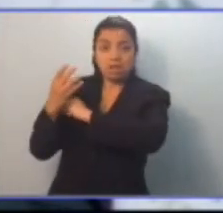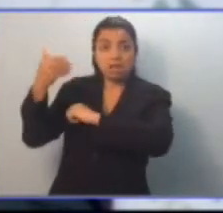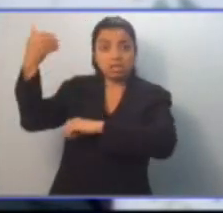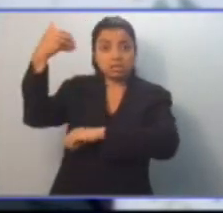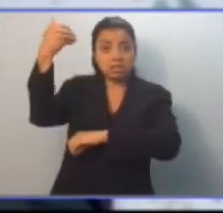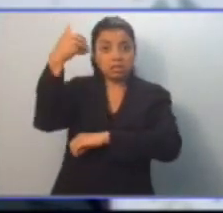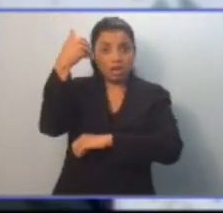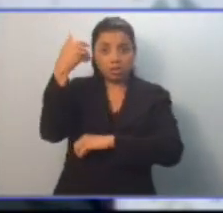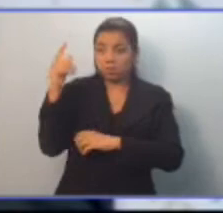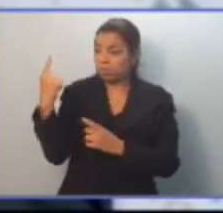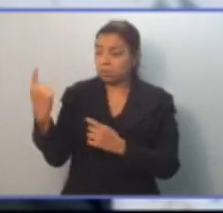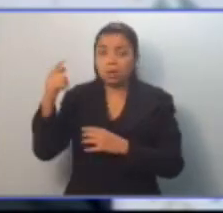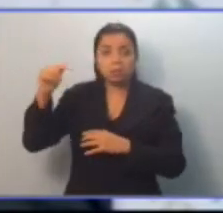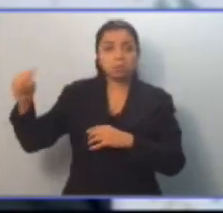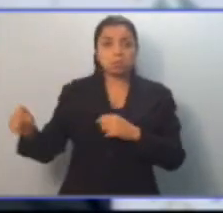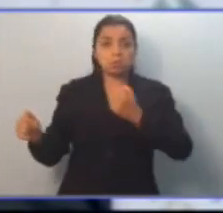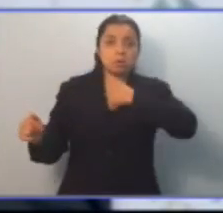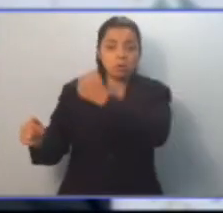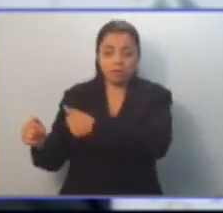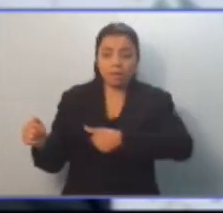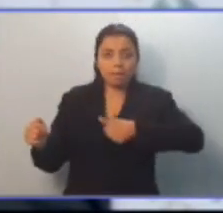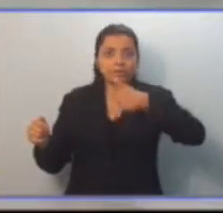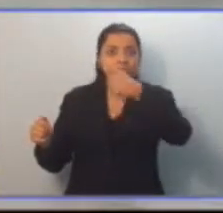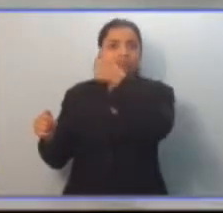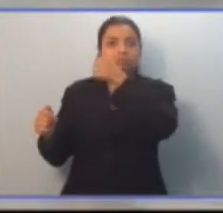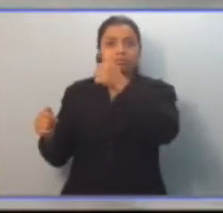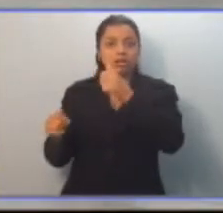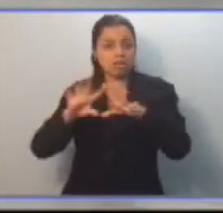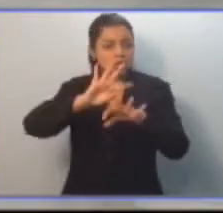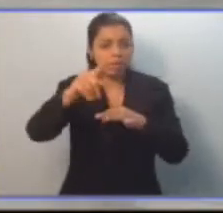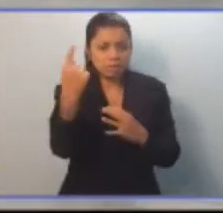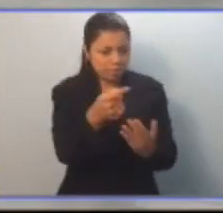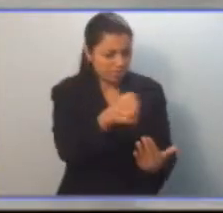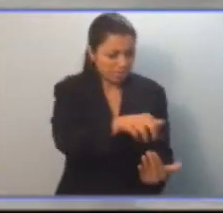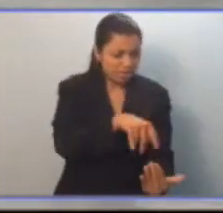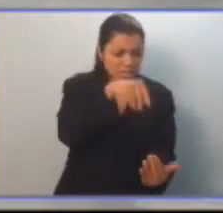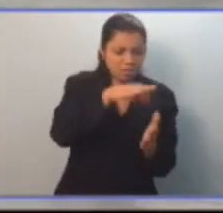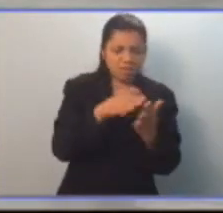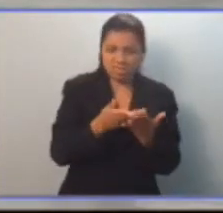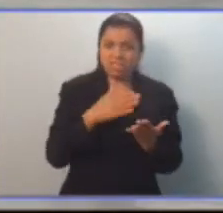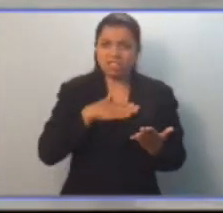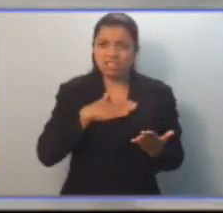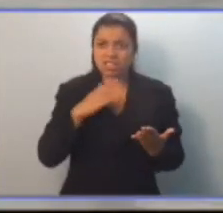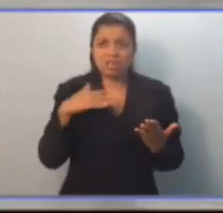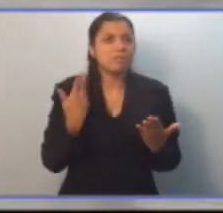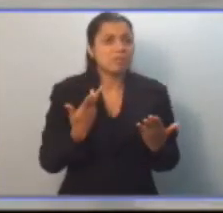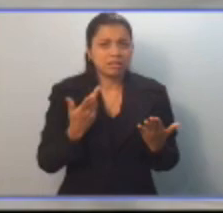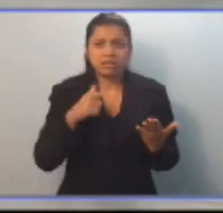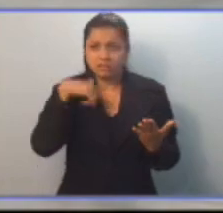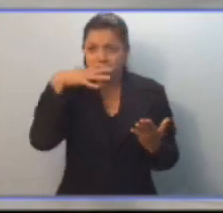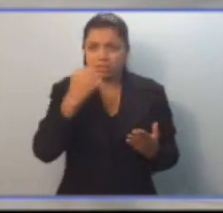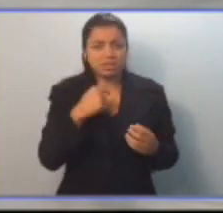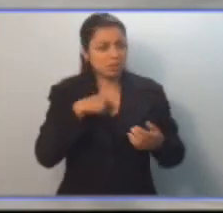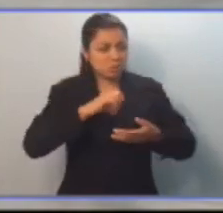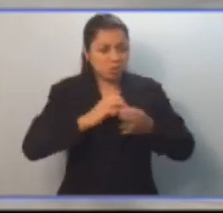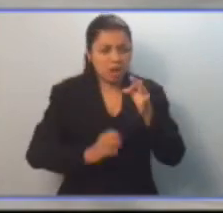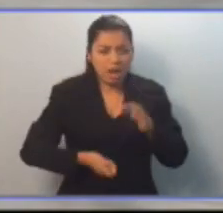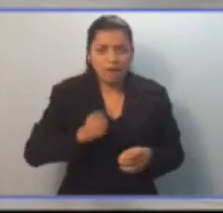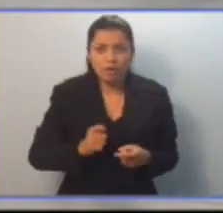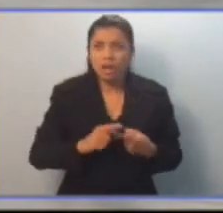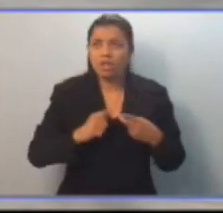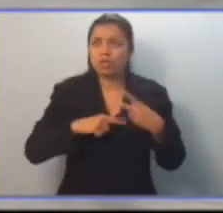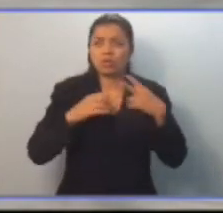me preguntaban, ¿y todo lo que tiene en el expediente es cierto? Le digo, sí es cierto, porque tengo para acreditarlo. Si soy abogado y además soy